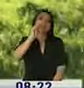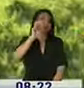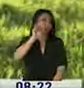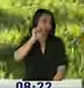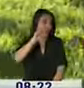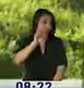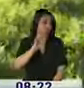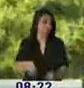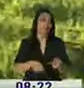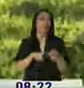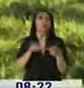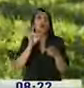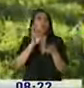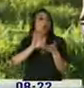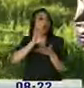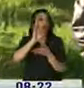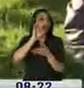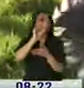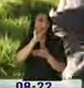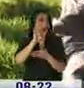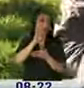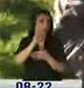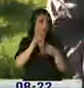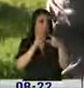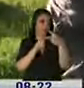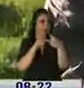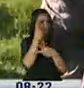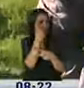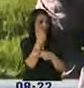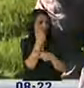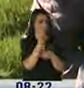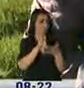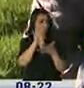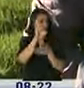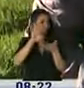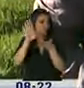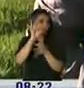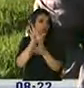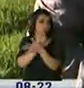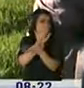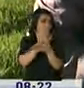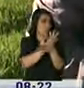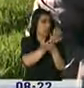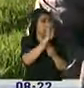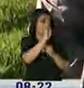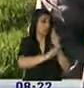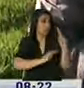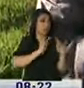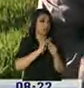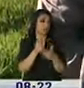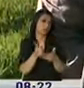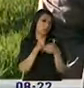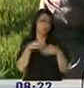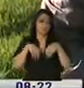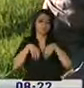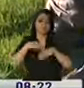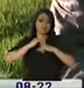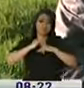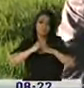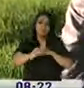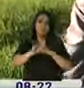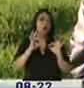Manuelita Sáenz. Por lo tanto, rogamos de favor especial que nos ayuden en la pavimentación o mejoramiento total para que